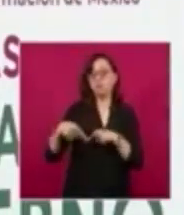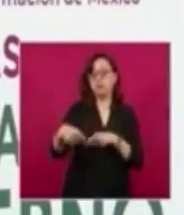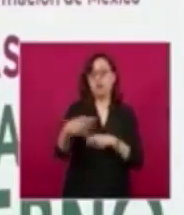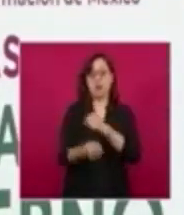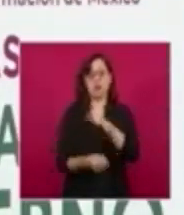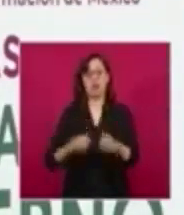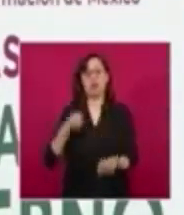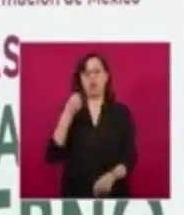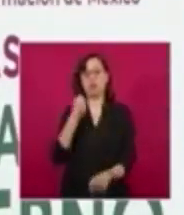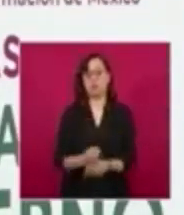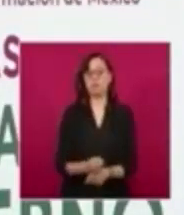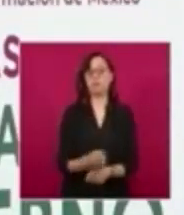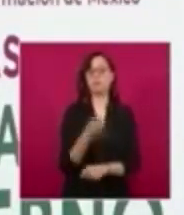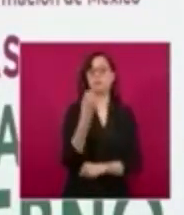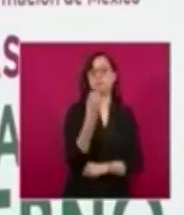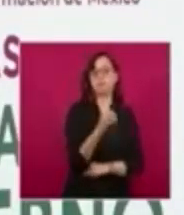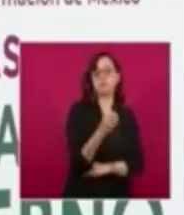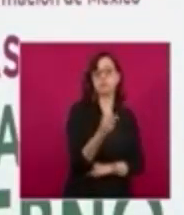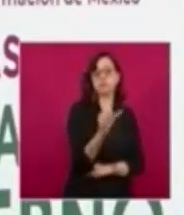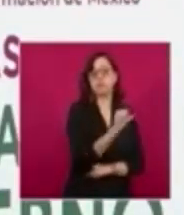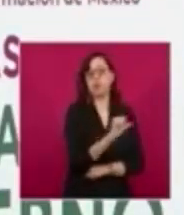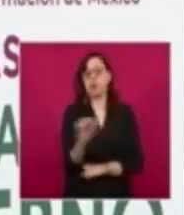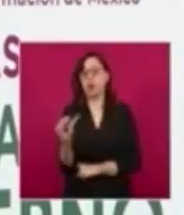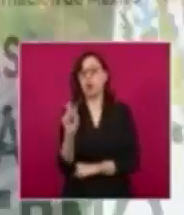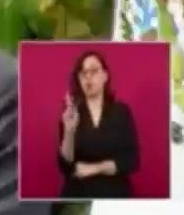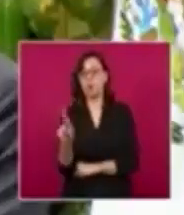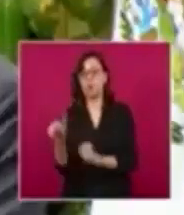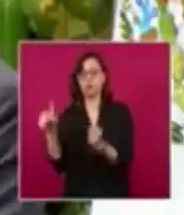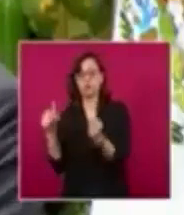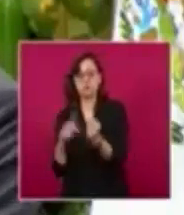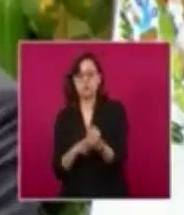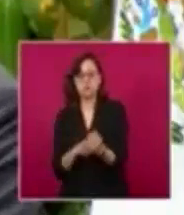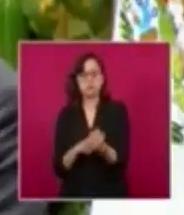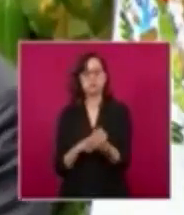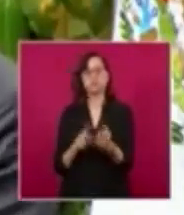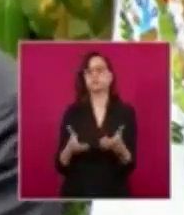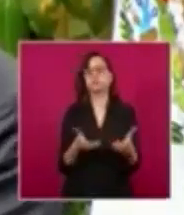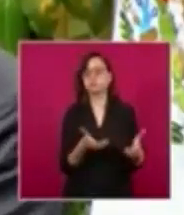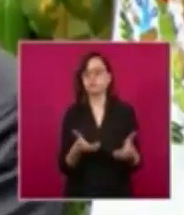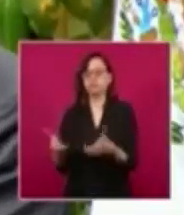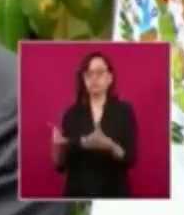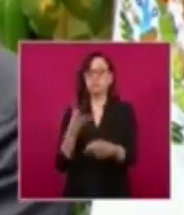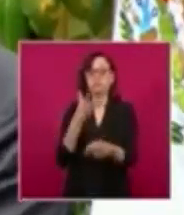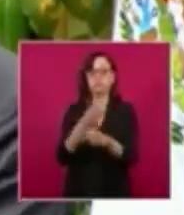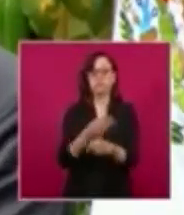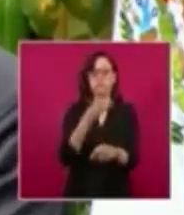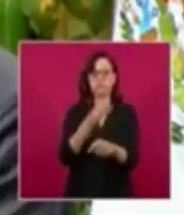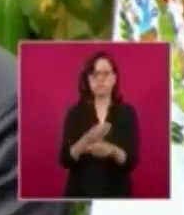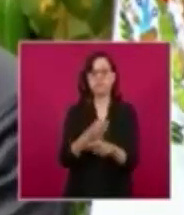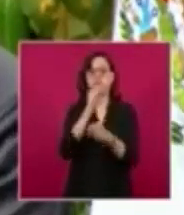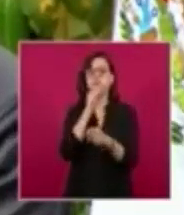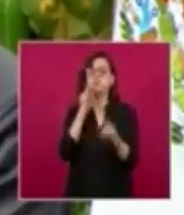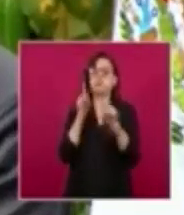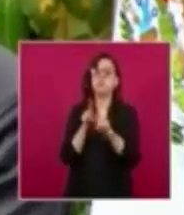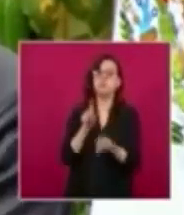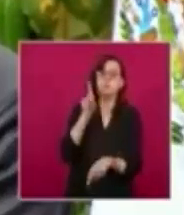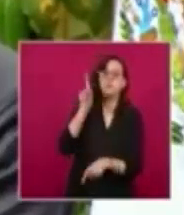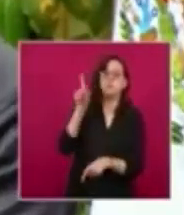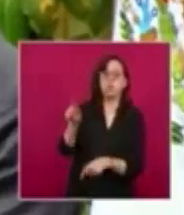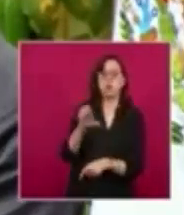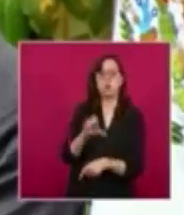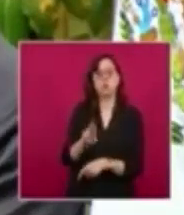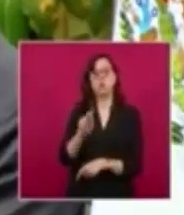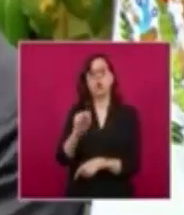25 muertos. Solamente el Estado de México. Y por tercer lugar, algo que parece que ya se olvidó, y son los niños con cáncer.